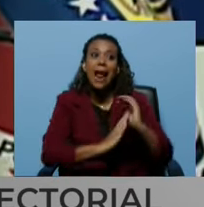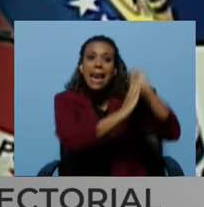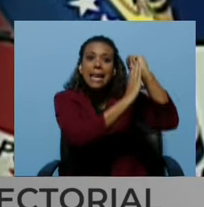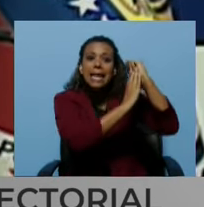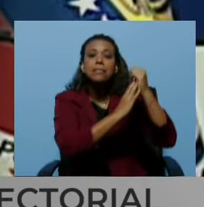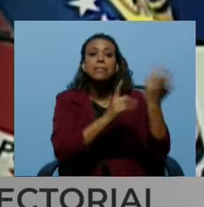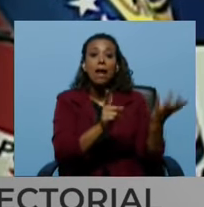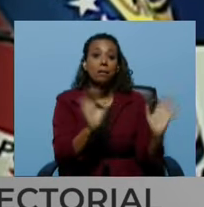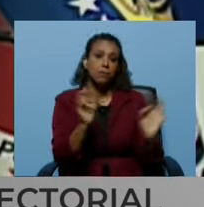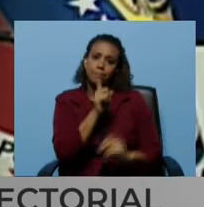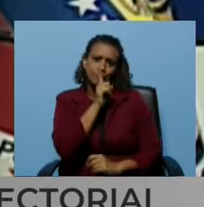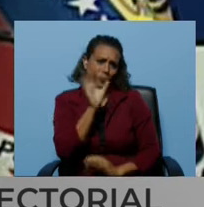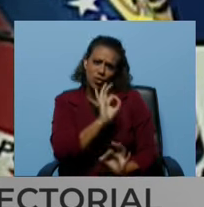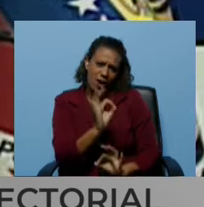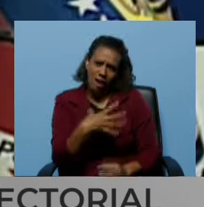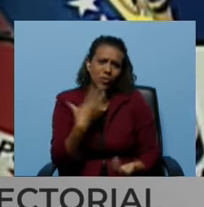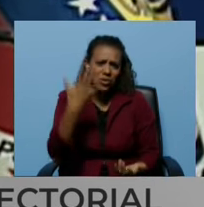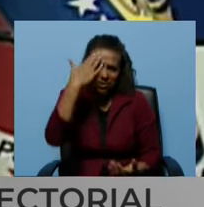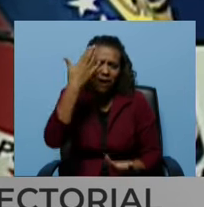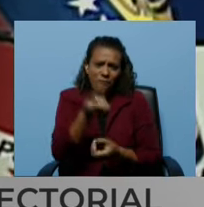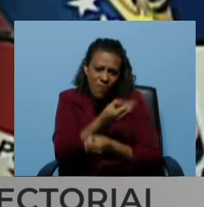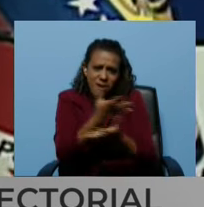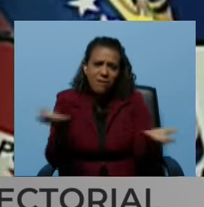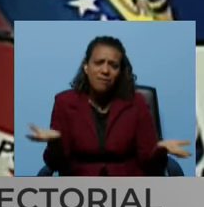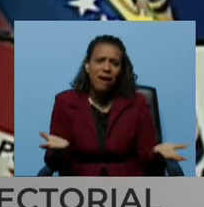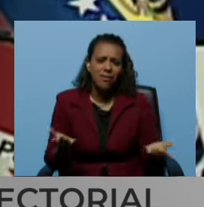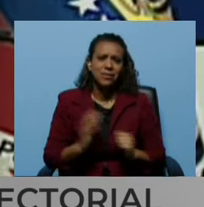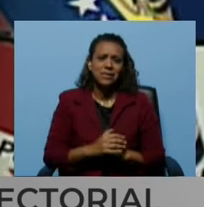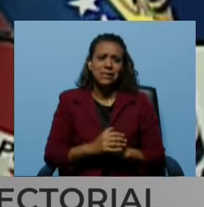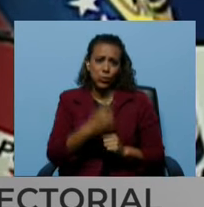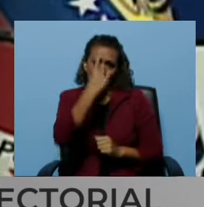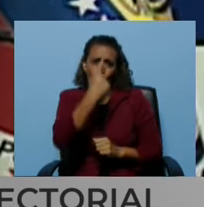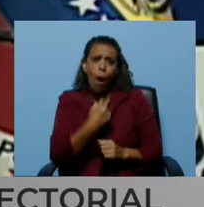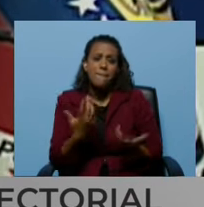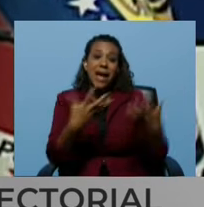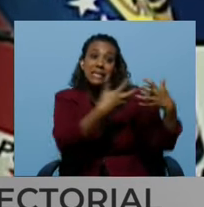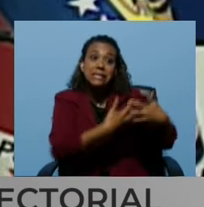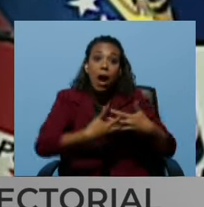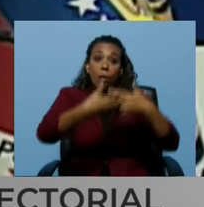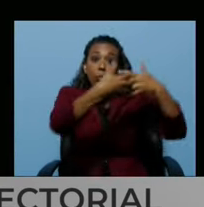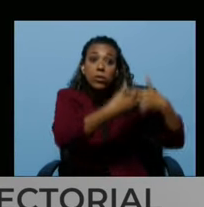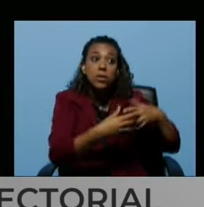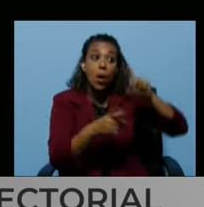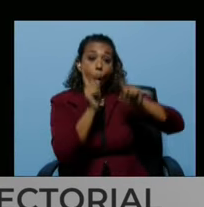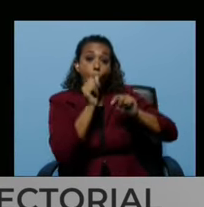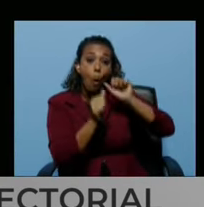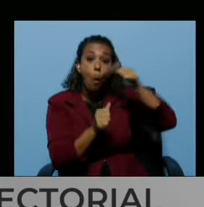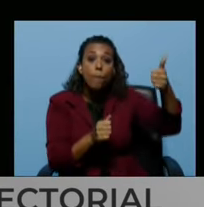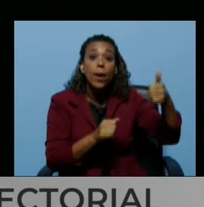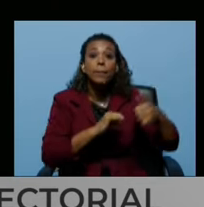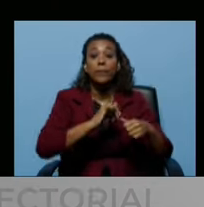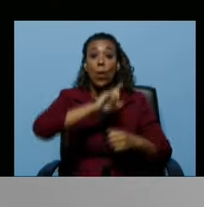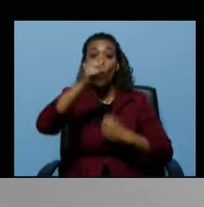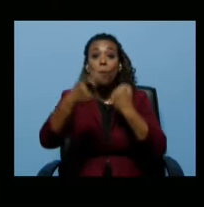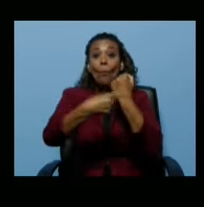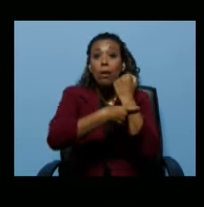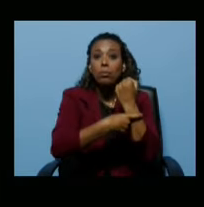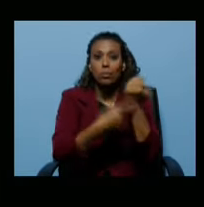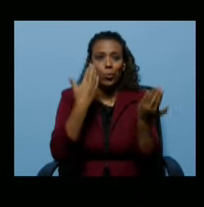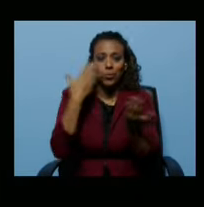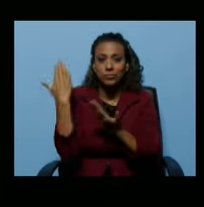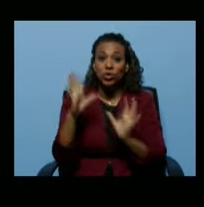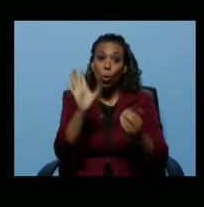políticos, para nadie es un secreto que Gilbert Caro estaba en Estados Unidos con Juan Guaidó,